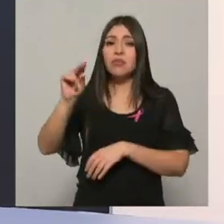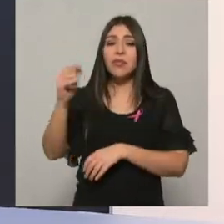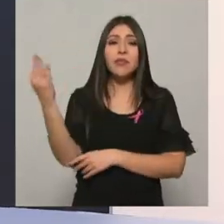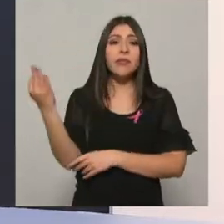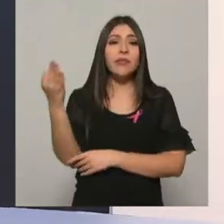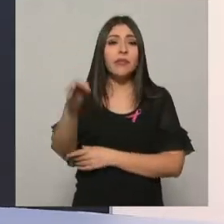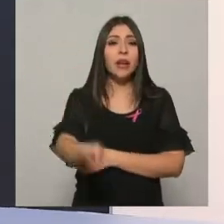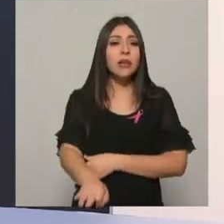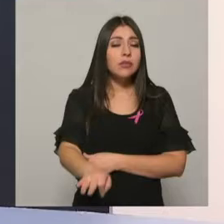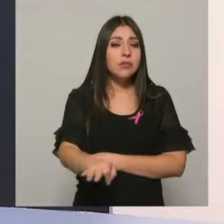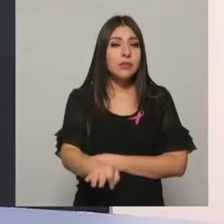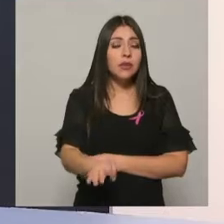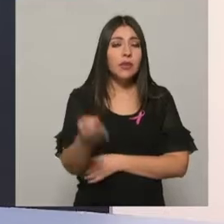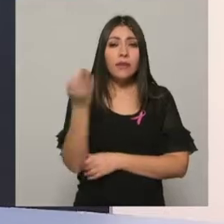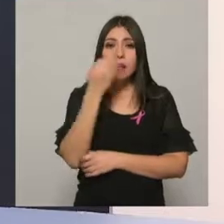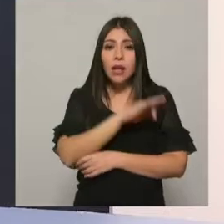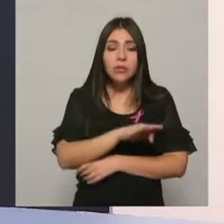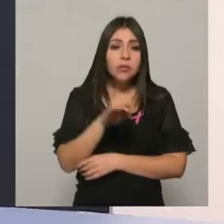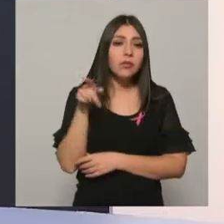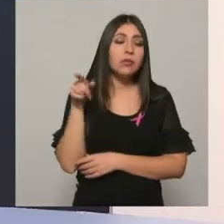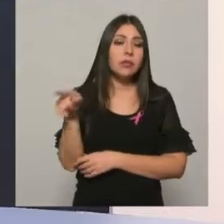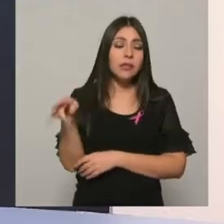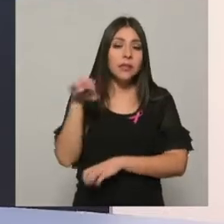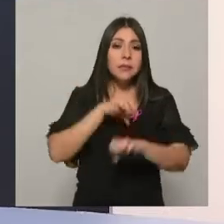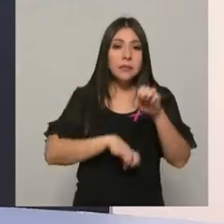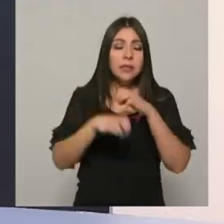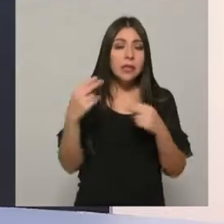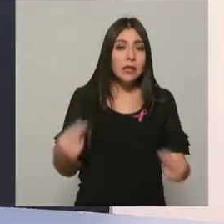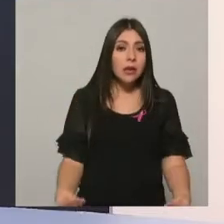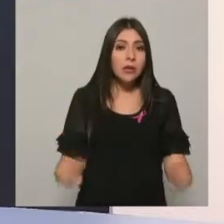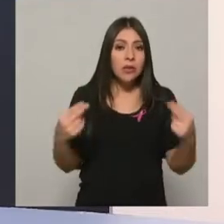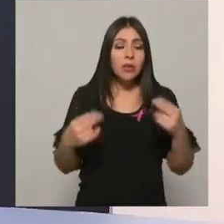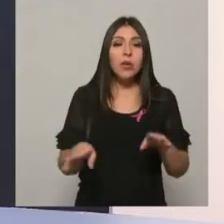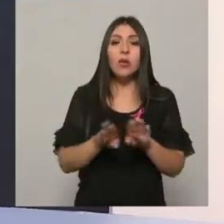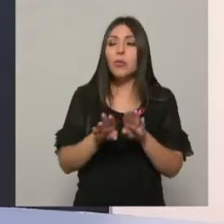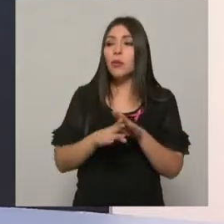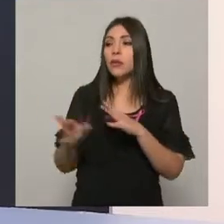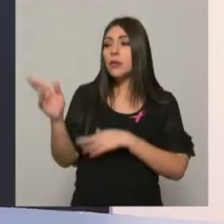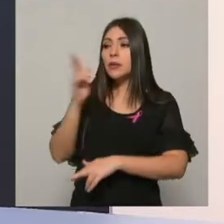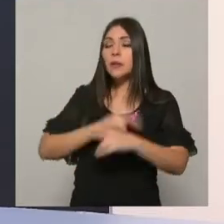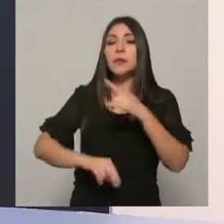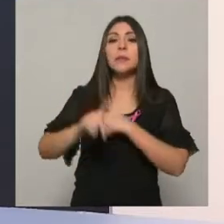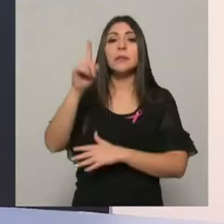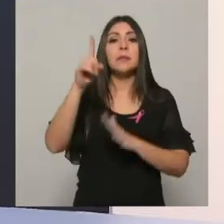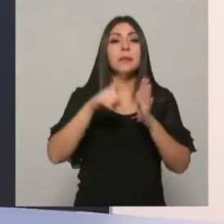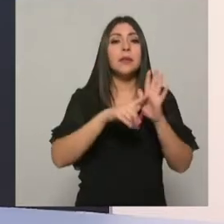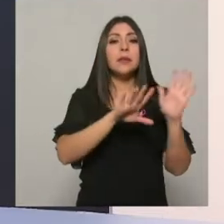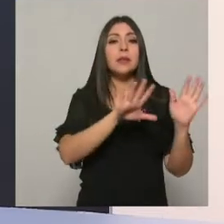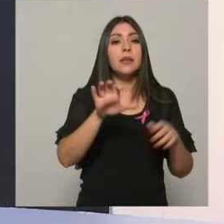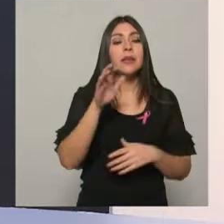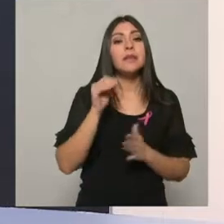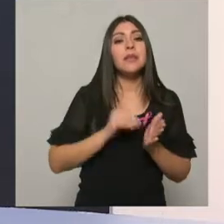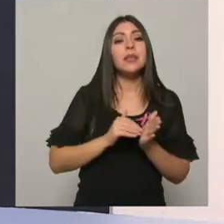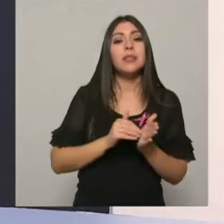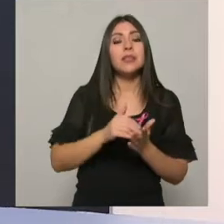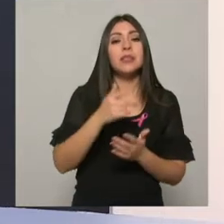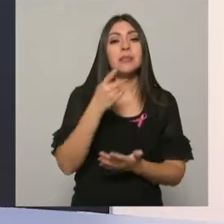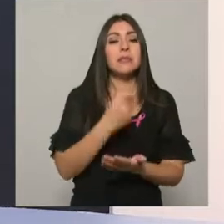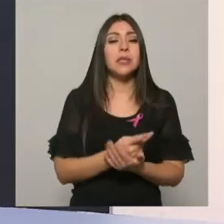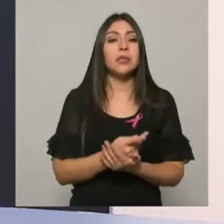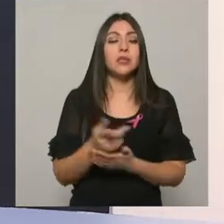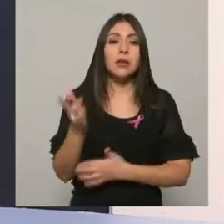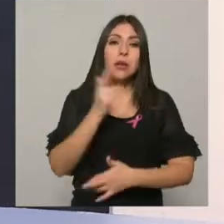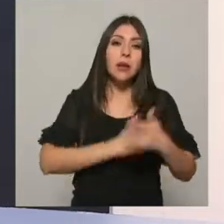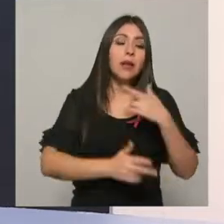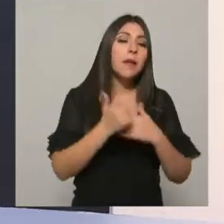haber logrado el regreso de 1.500 millones de pesos de Hacienda al gobierno central en ese